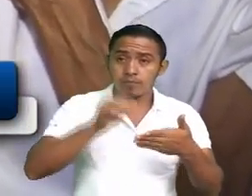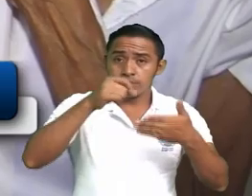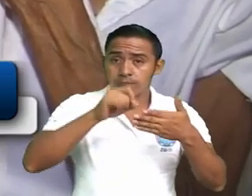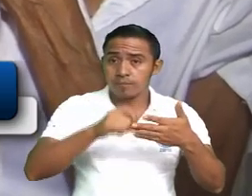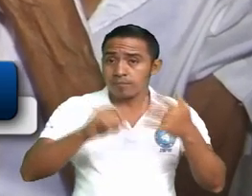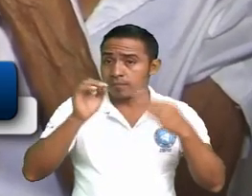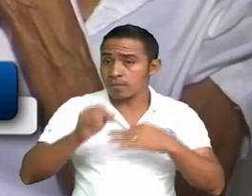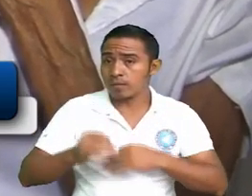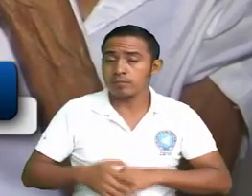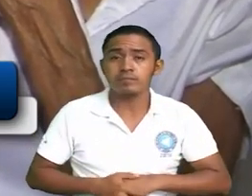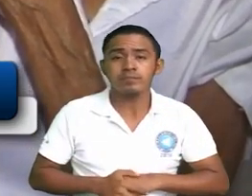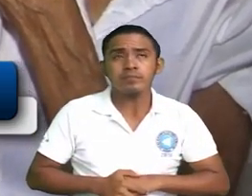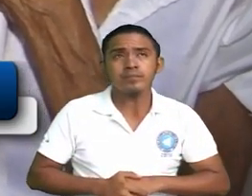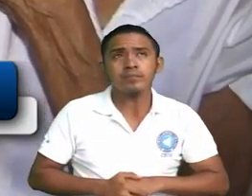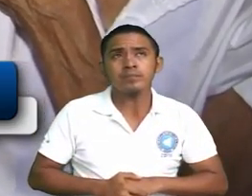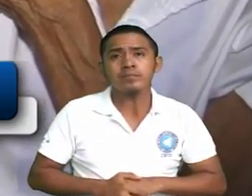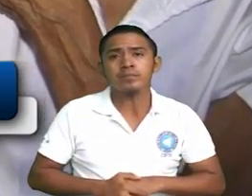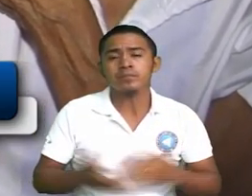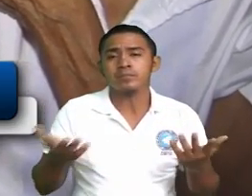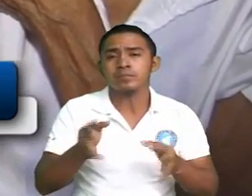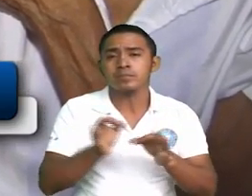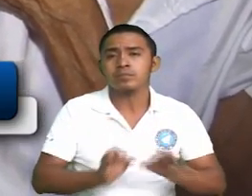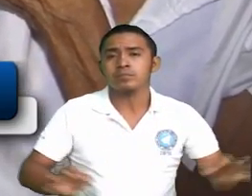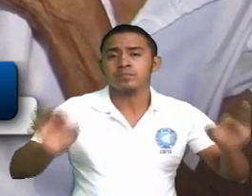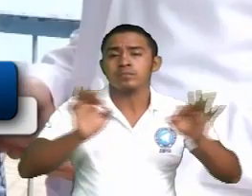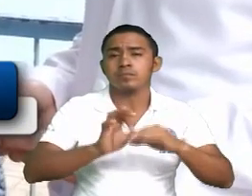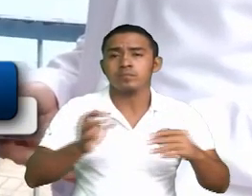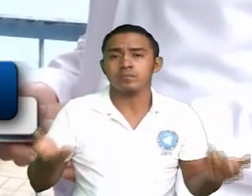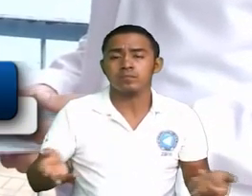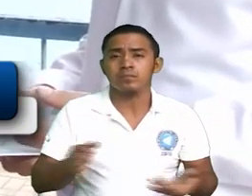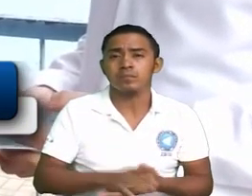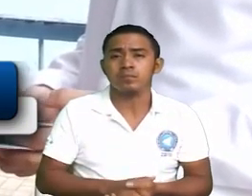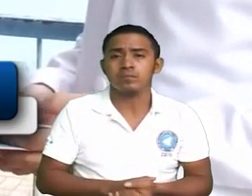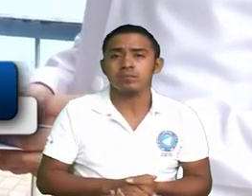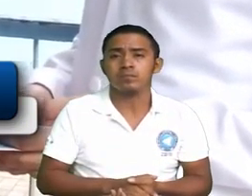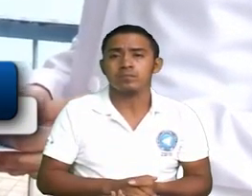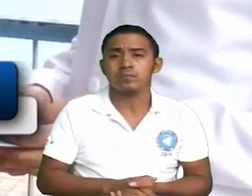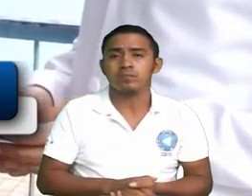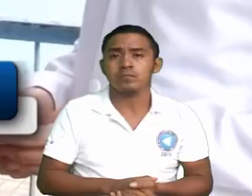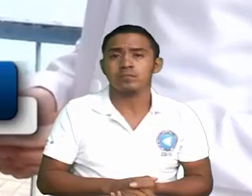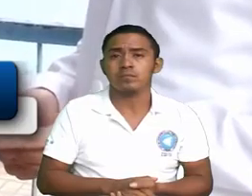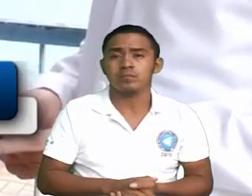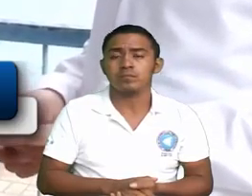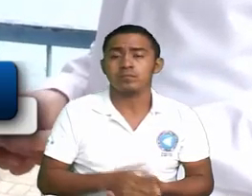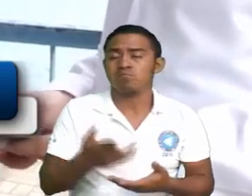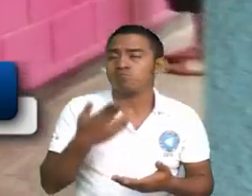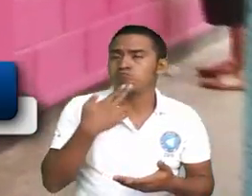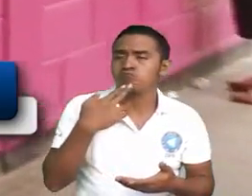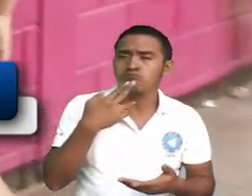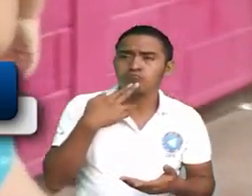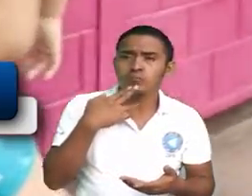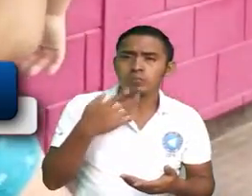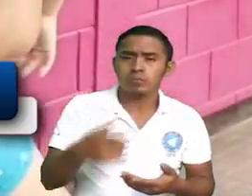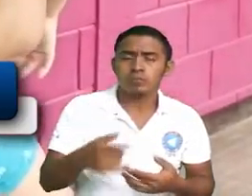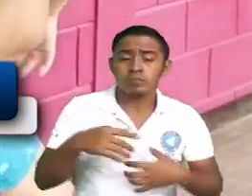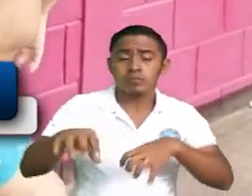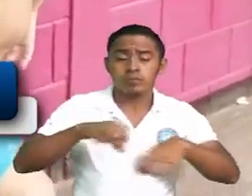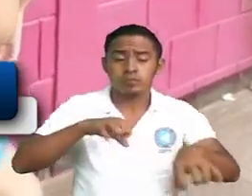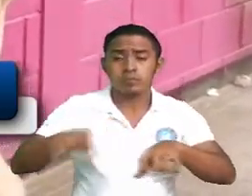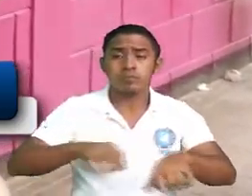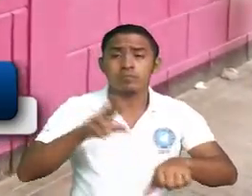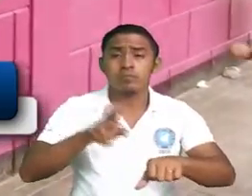Ya. Hablemos de la importancia también, doctora, de no sé si dentro de esta jornada de vacunación